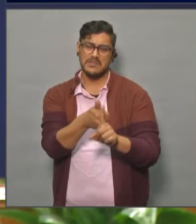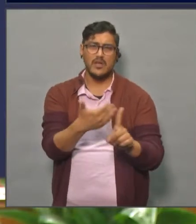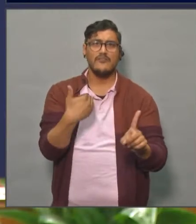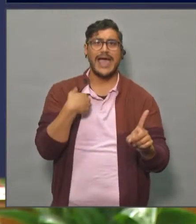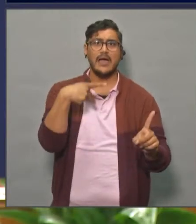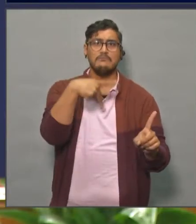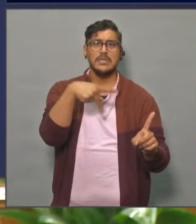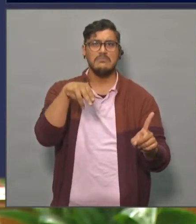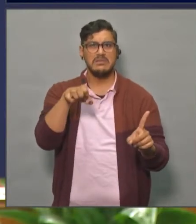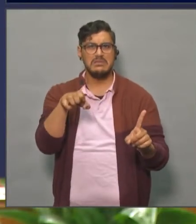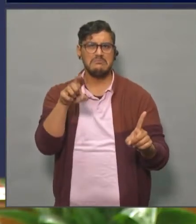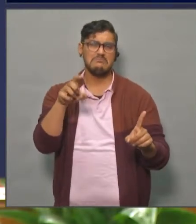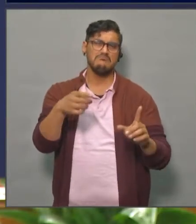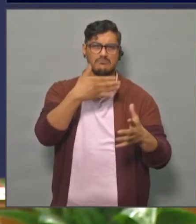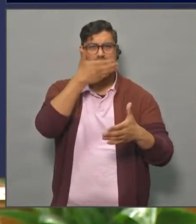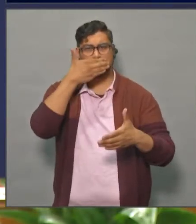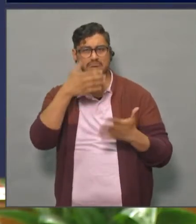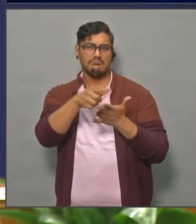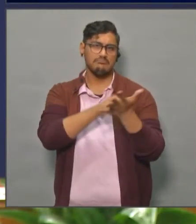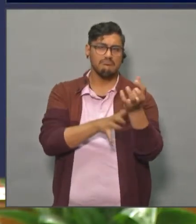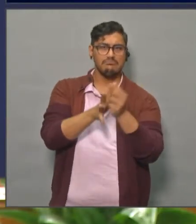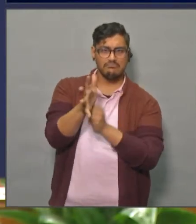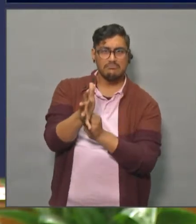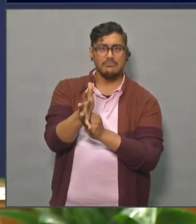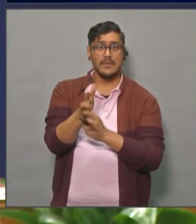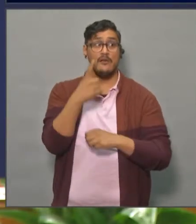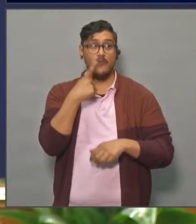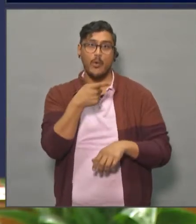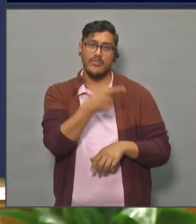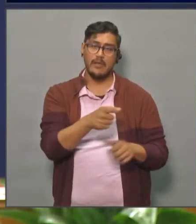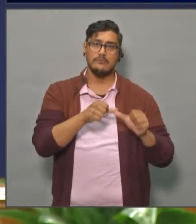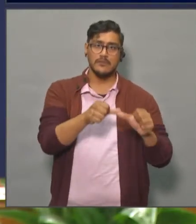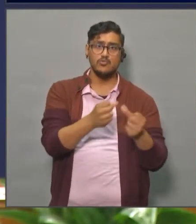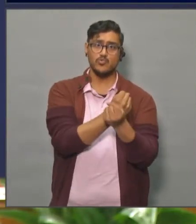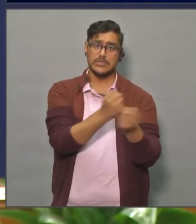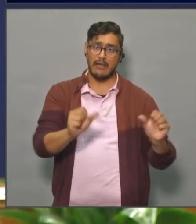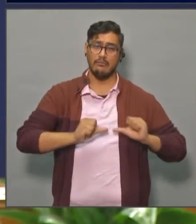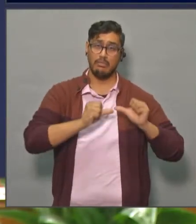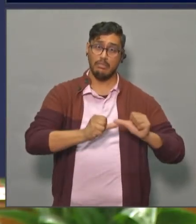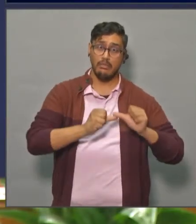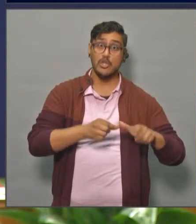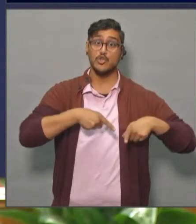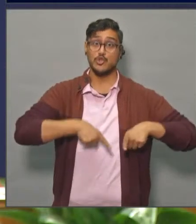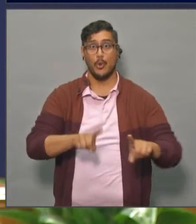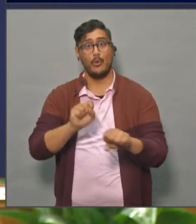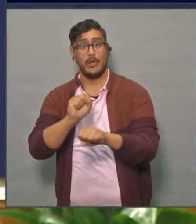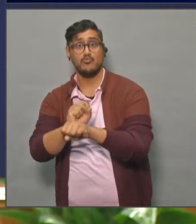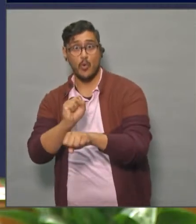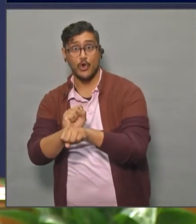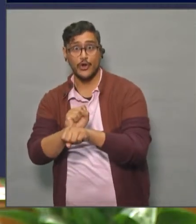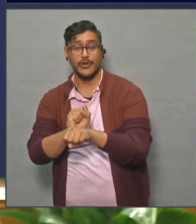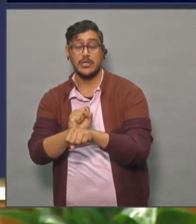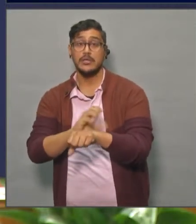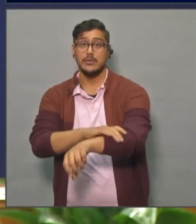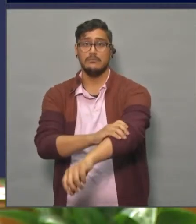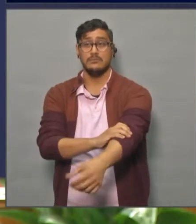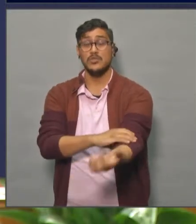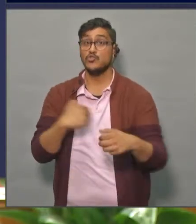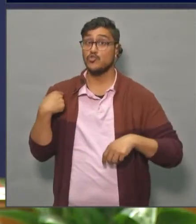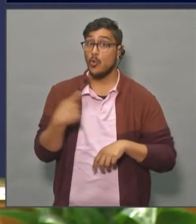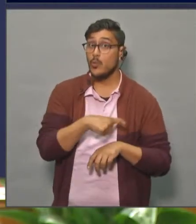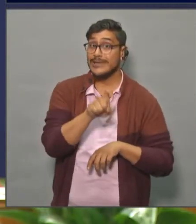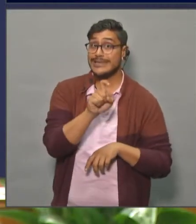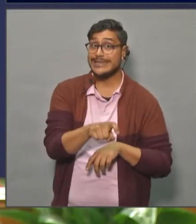que necesitan para estar lo más seguros posible mientras trabajan, por lo que nos aseguraremos de que al menos